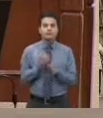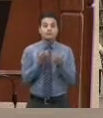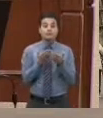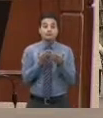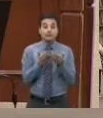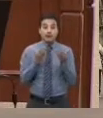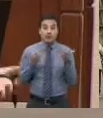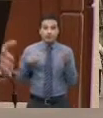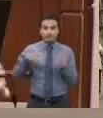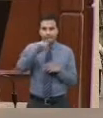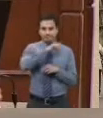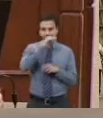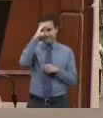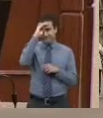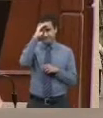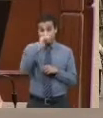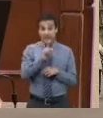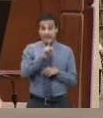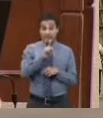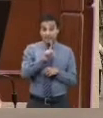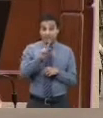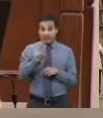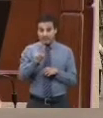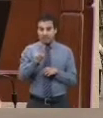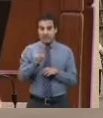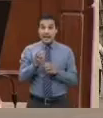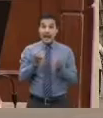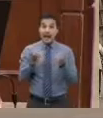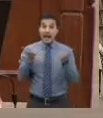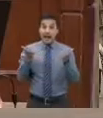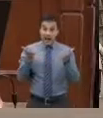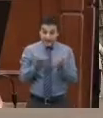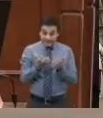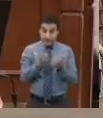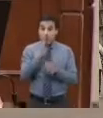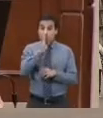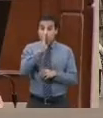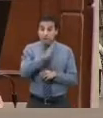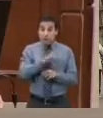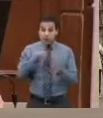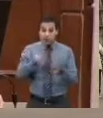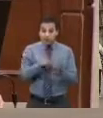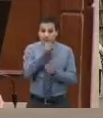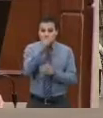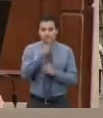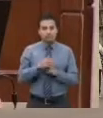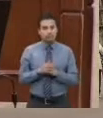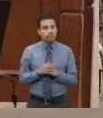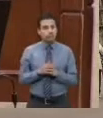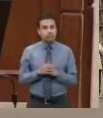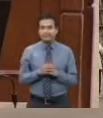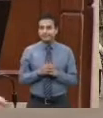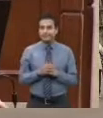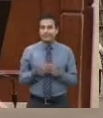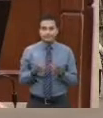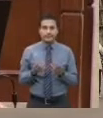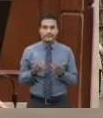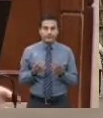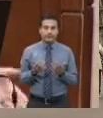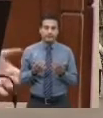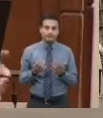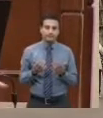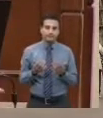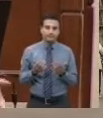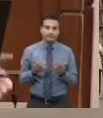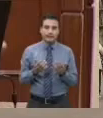considera que el Partido Verde incurrió en una conducta contumaz y reiterada al realizar nuevamente una campaña propagandística